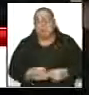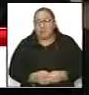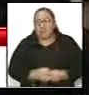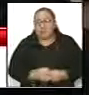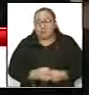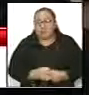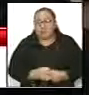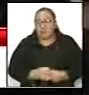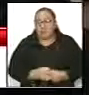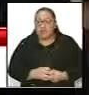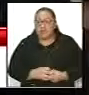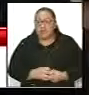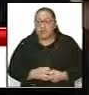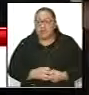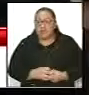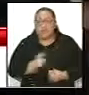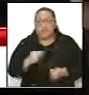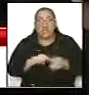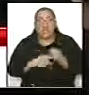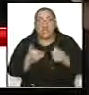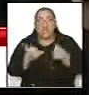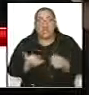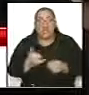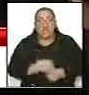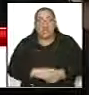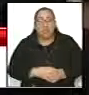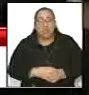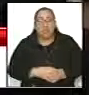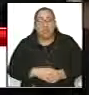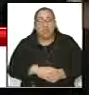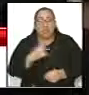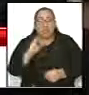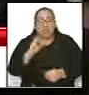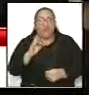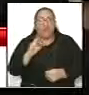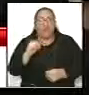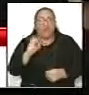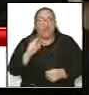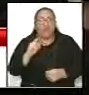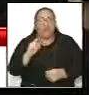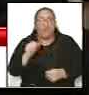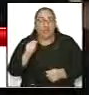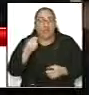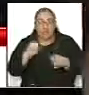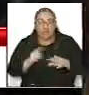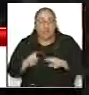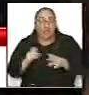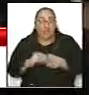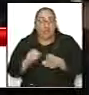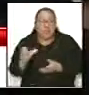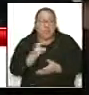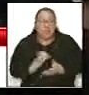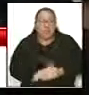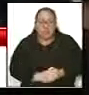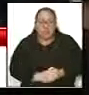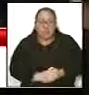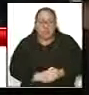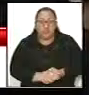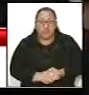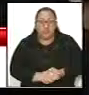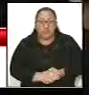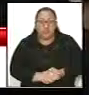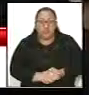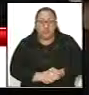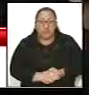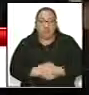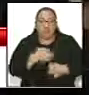¿Eso qué significa? Que hoy en día no solo la fibra óptica permite hacer esas carreteras. A través